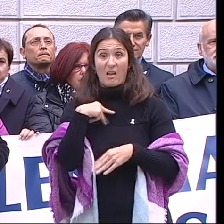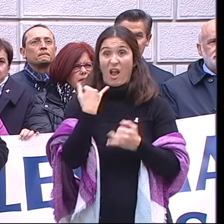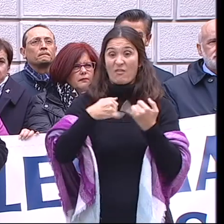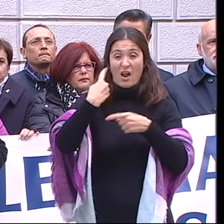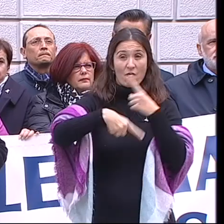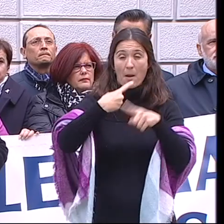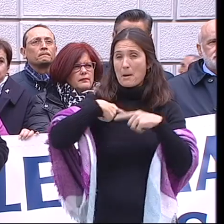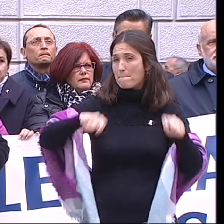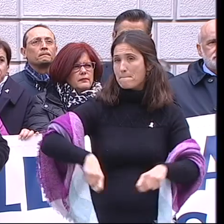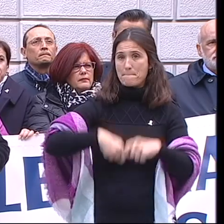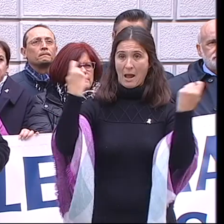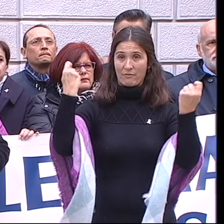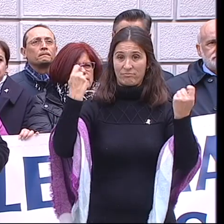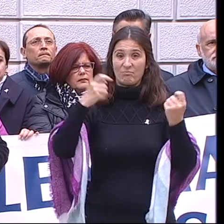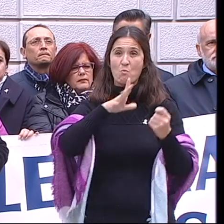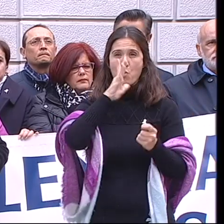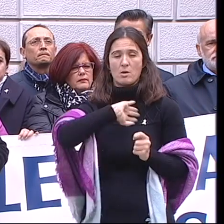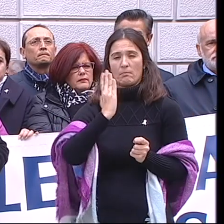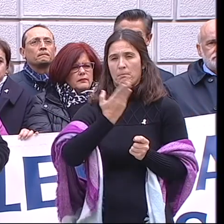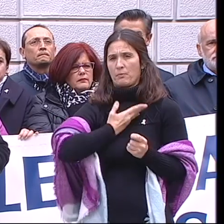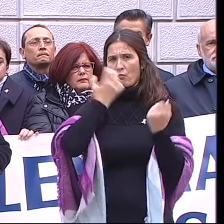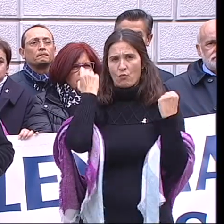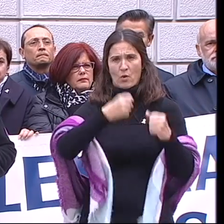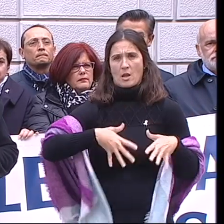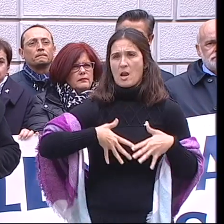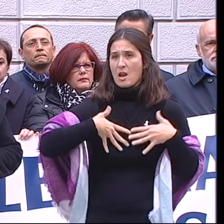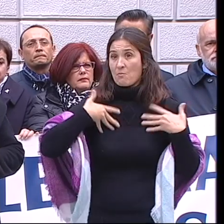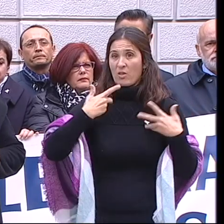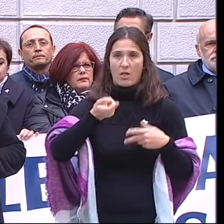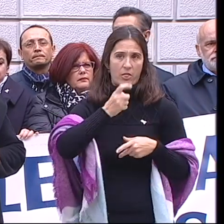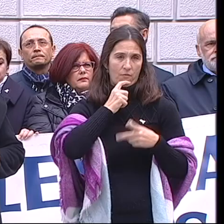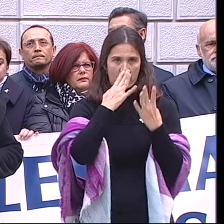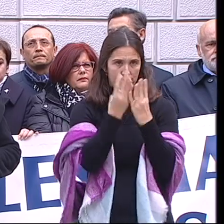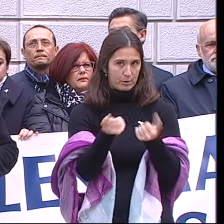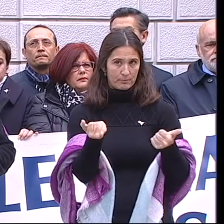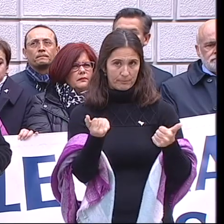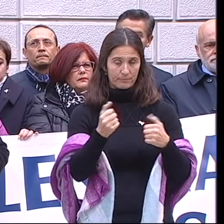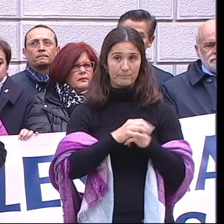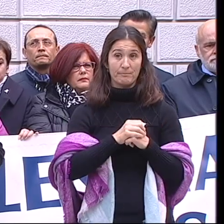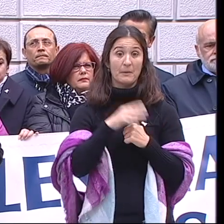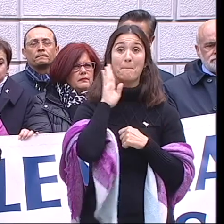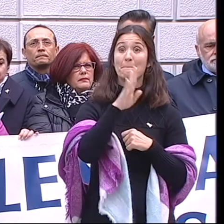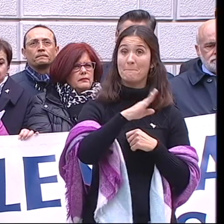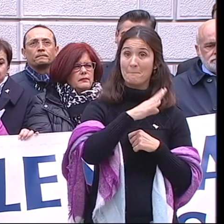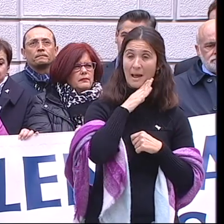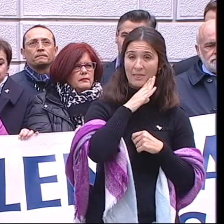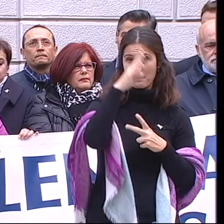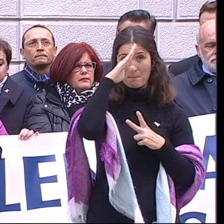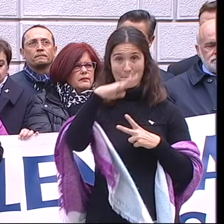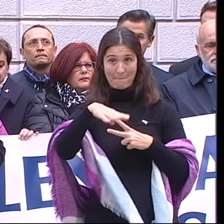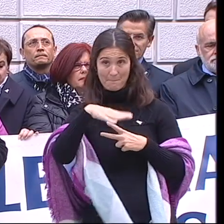familia destrozada, con secuelas emocionales difíciles de superar. Madres,